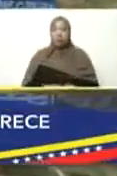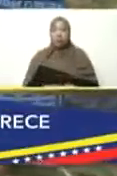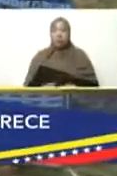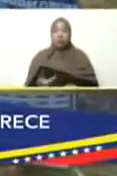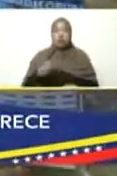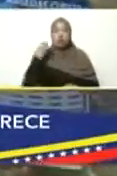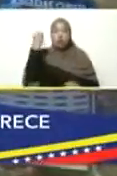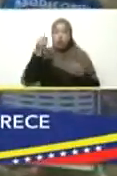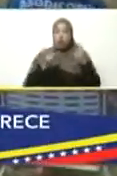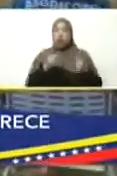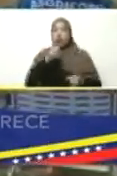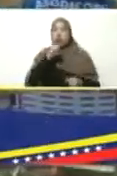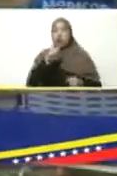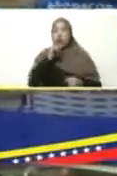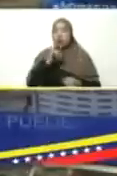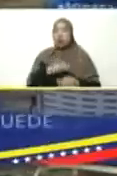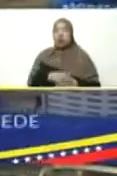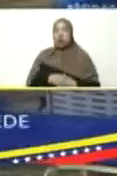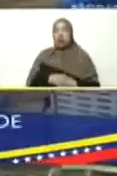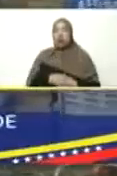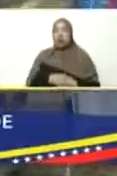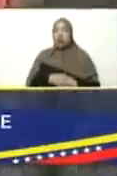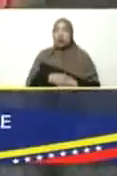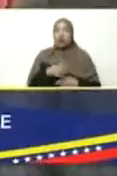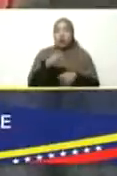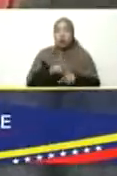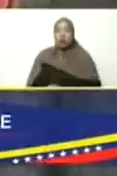de una expansión